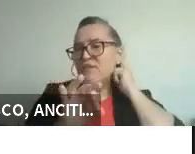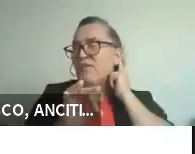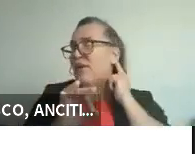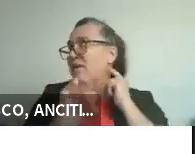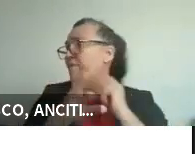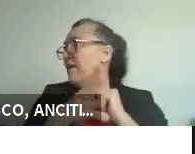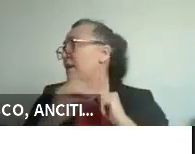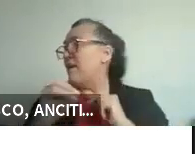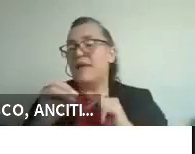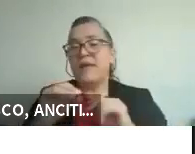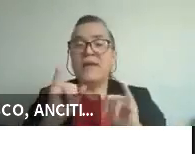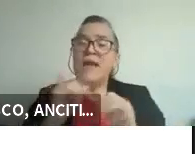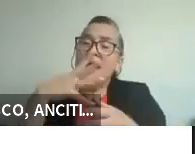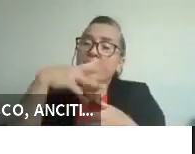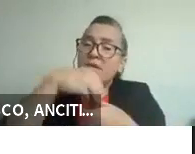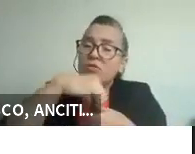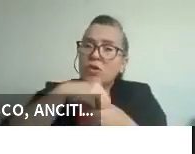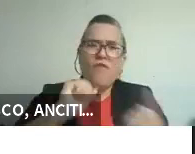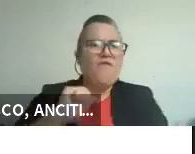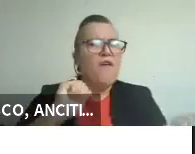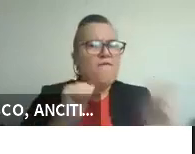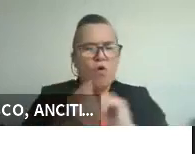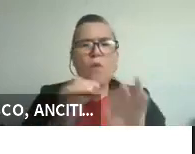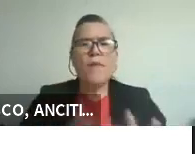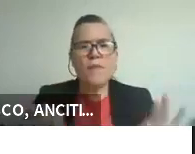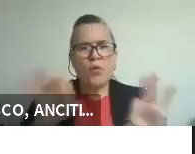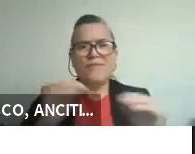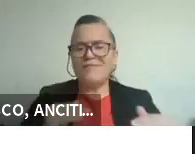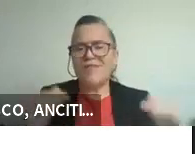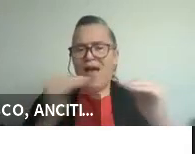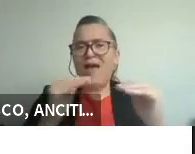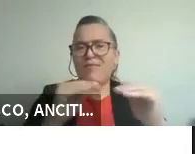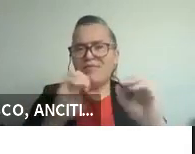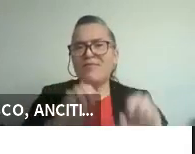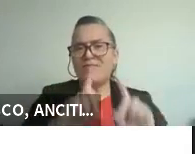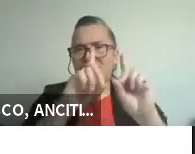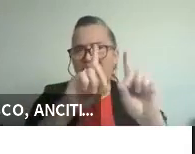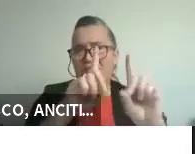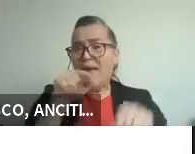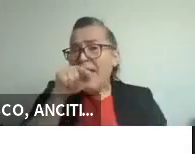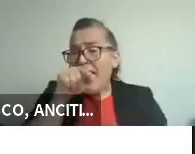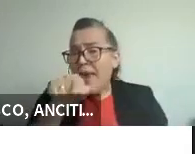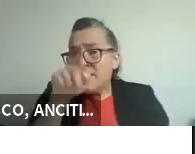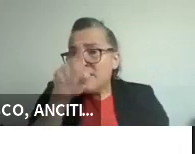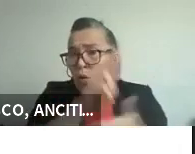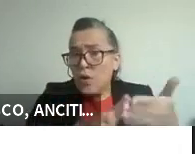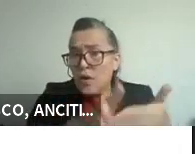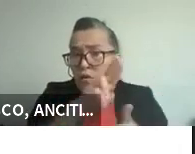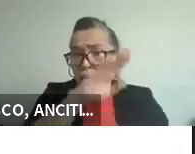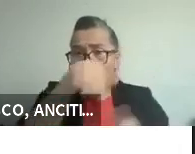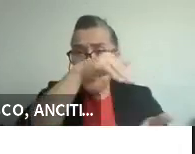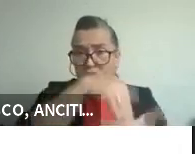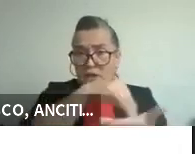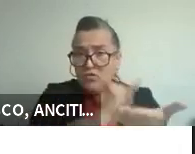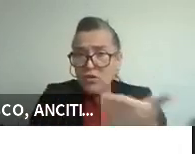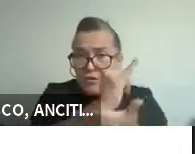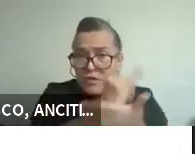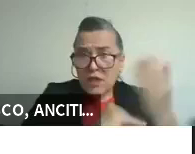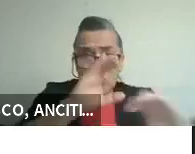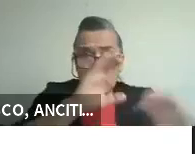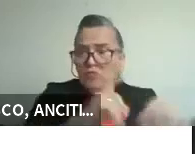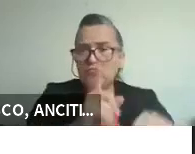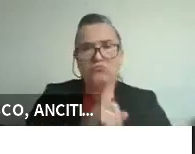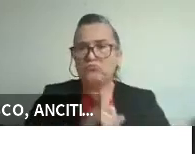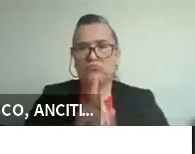que incluyeron reformas muy importantes a nivel educativo esta universidad no fue un centro de investigación científica